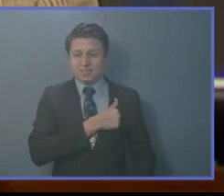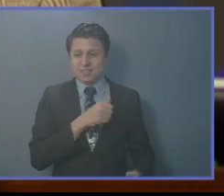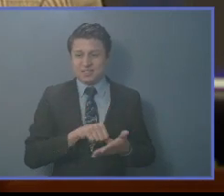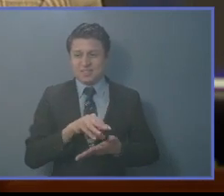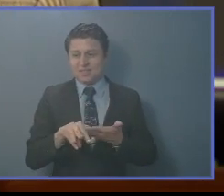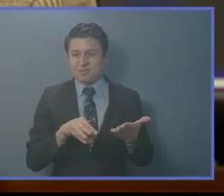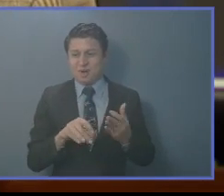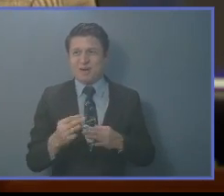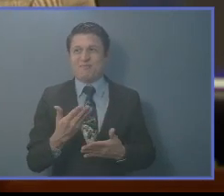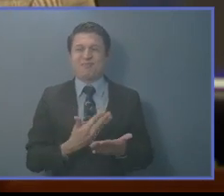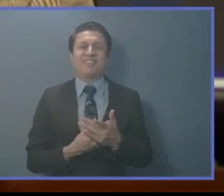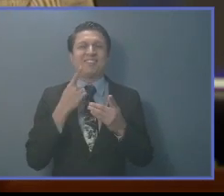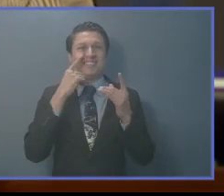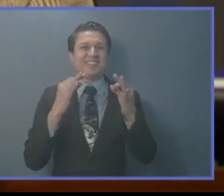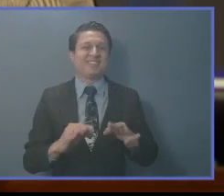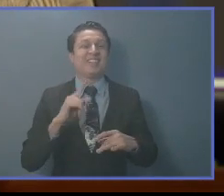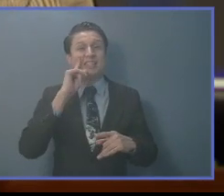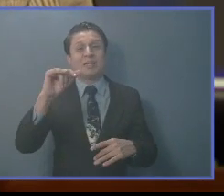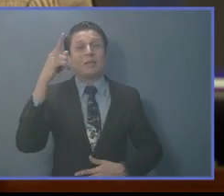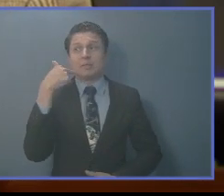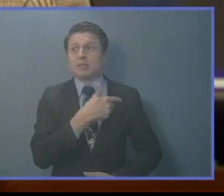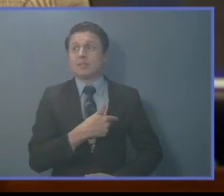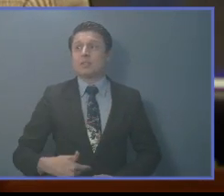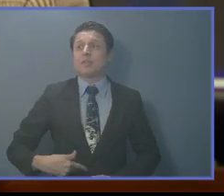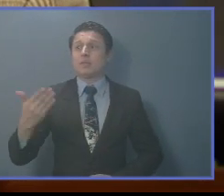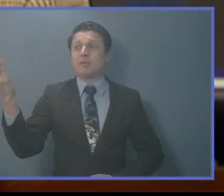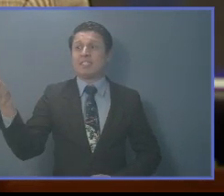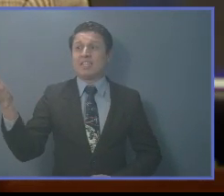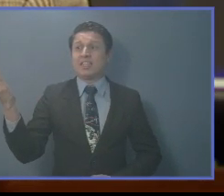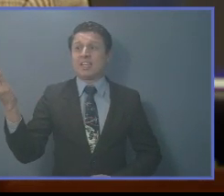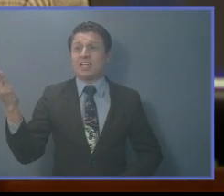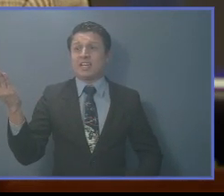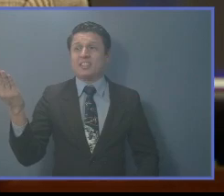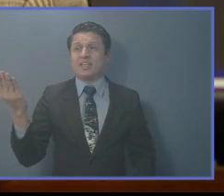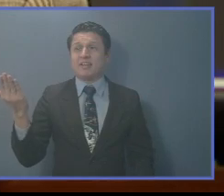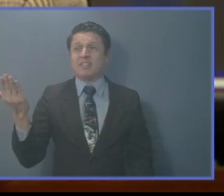Presidente, le pediría que, presidente,